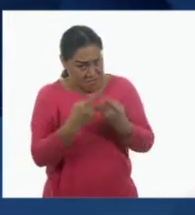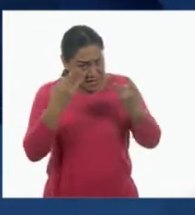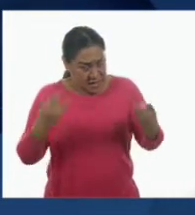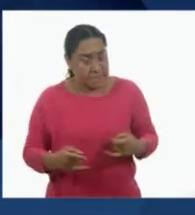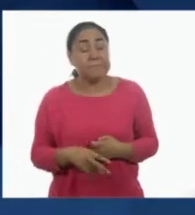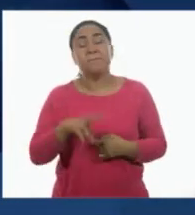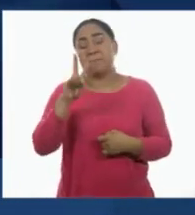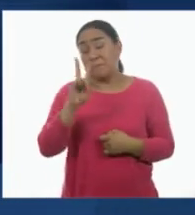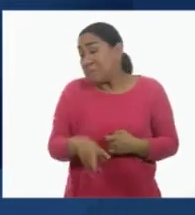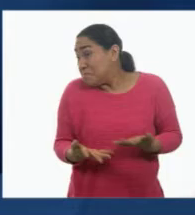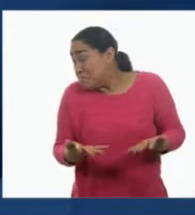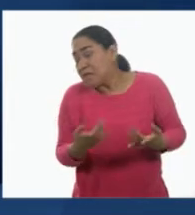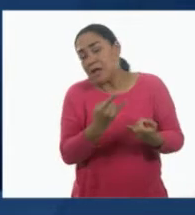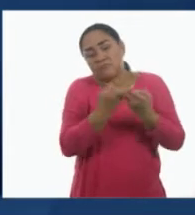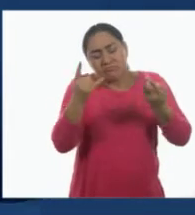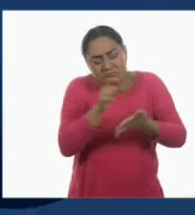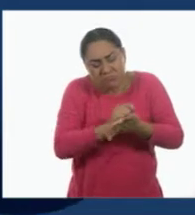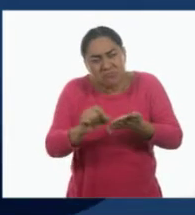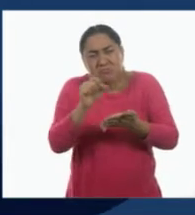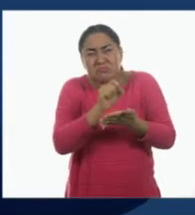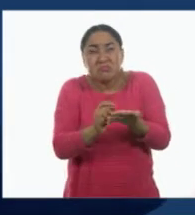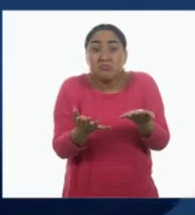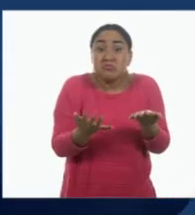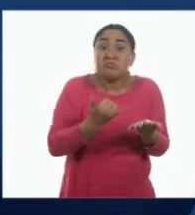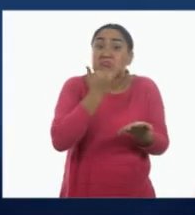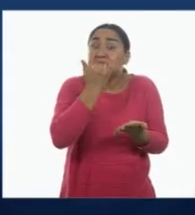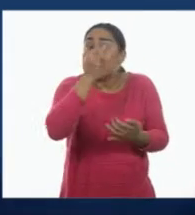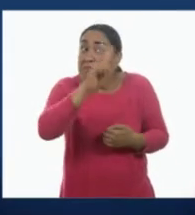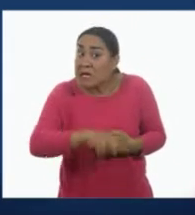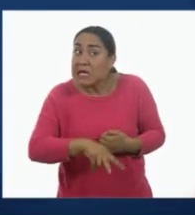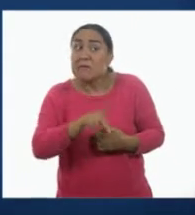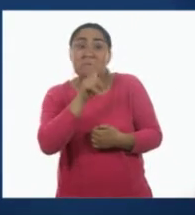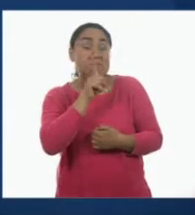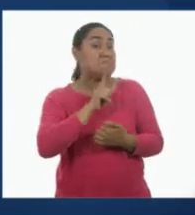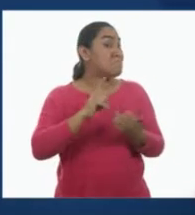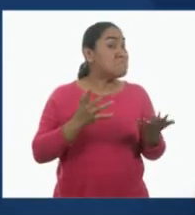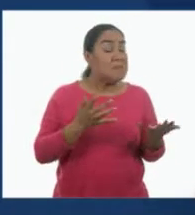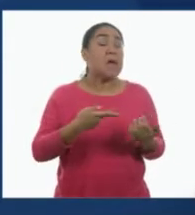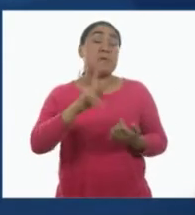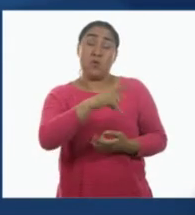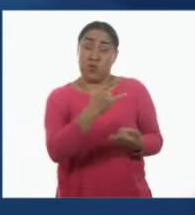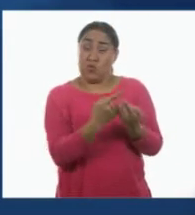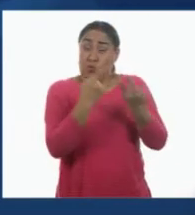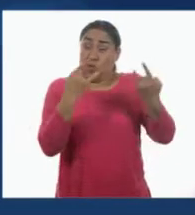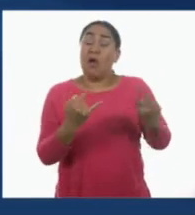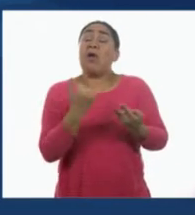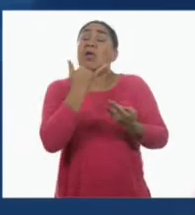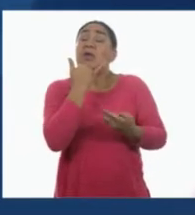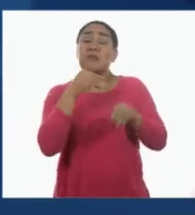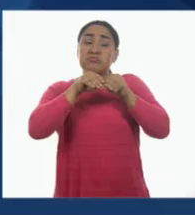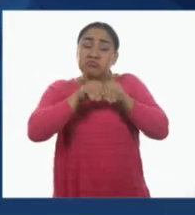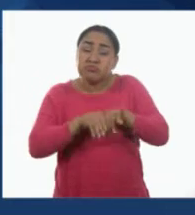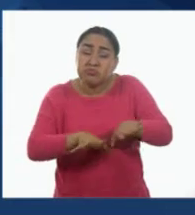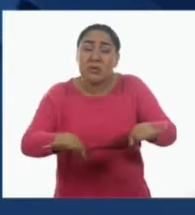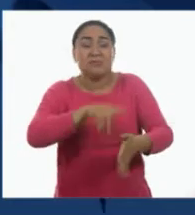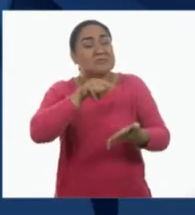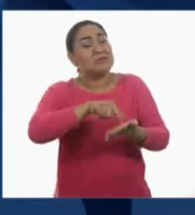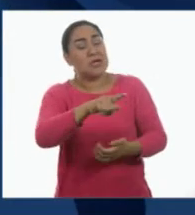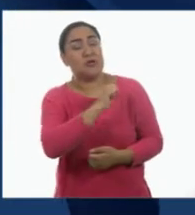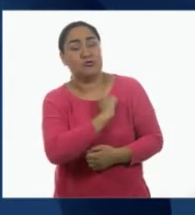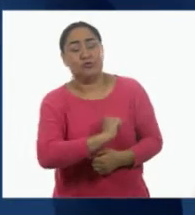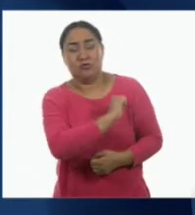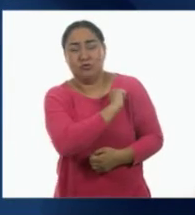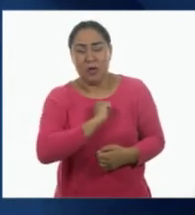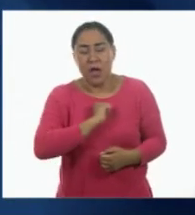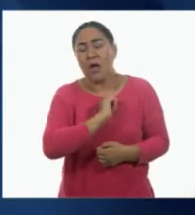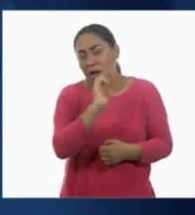historiadores no pudieron comprobar su existencia, pero su historia se conoce en toda Suiza y se la relaciona con